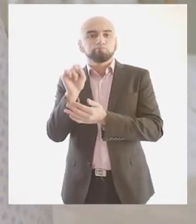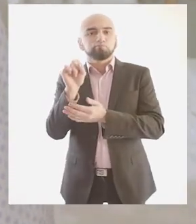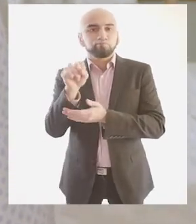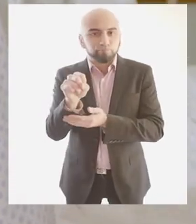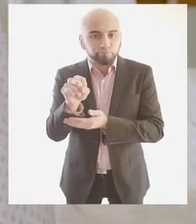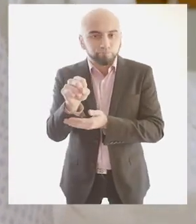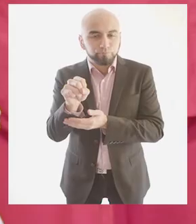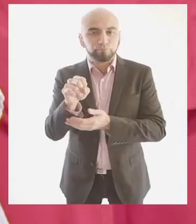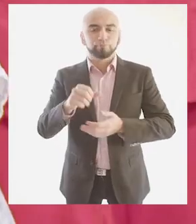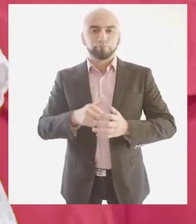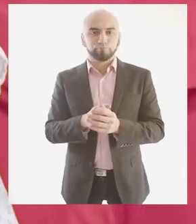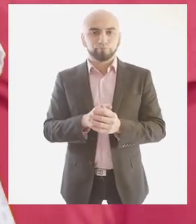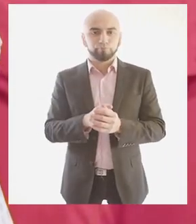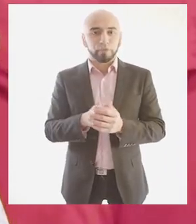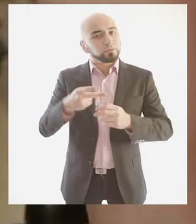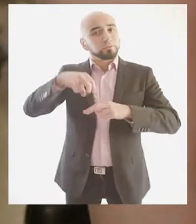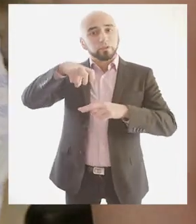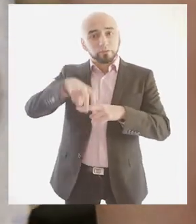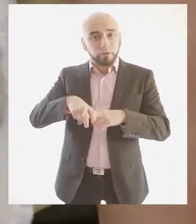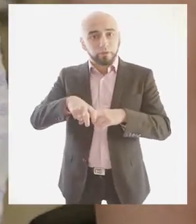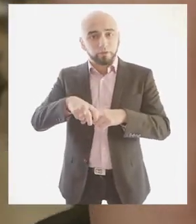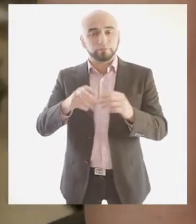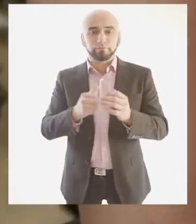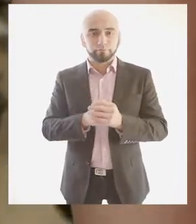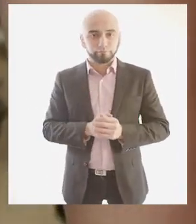adelante. Posiciones sentada.